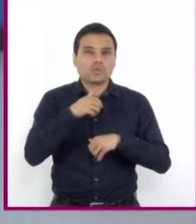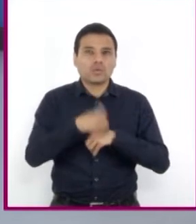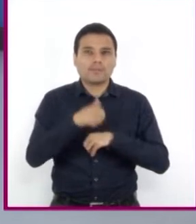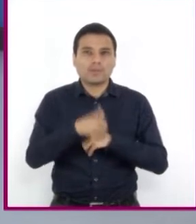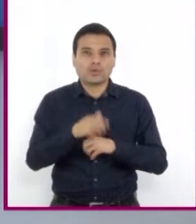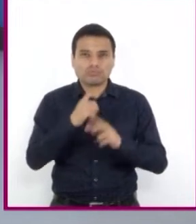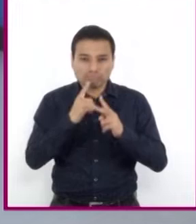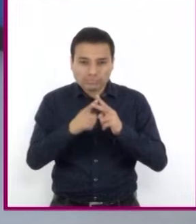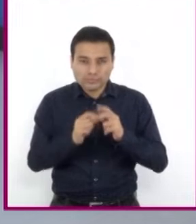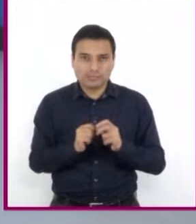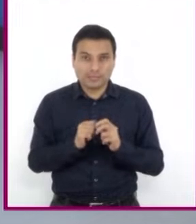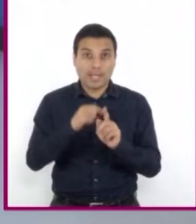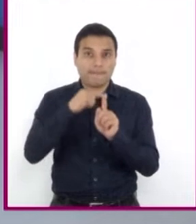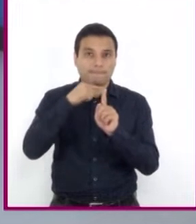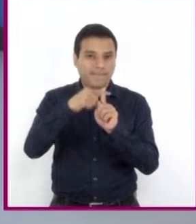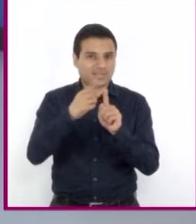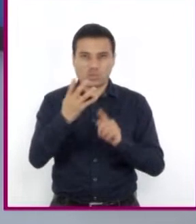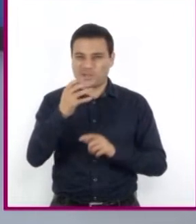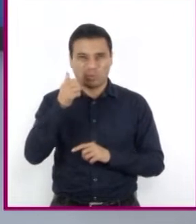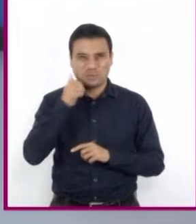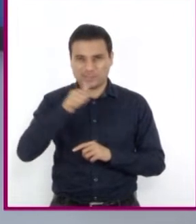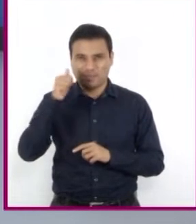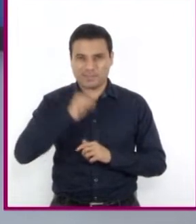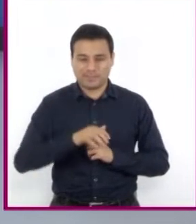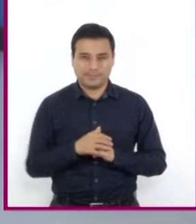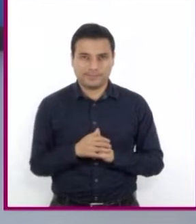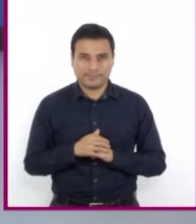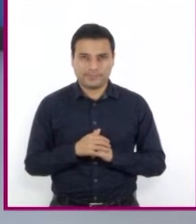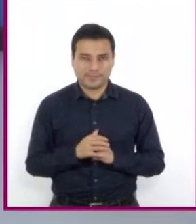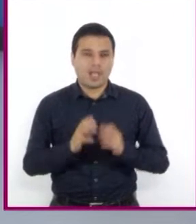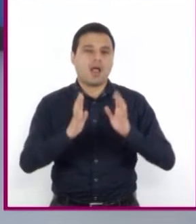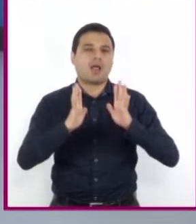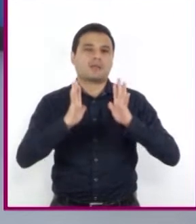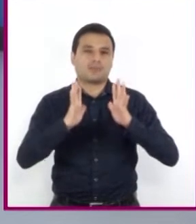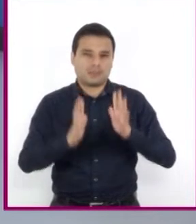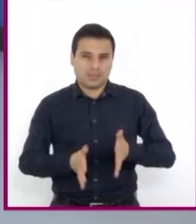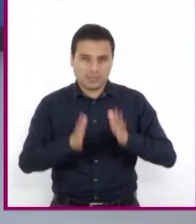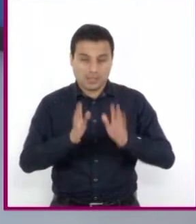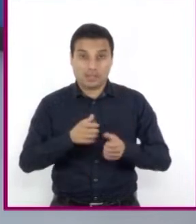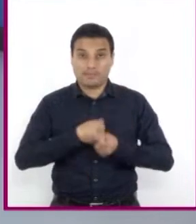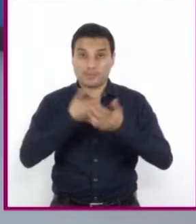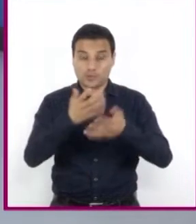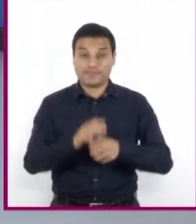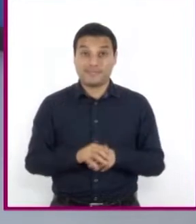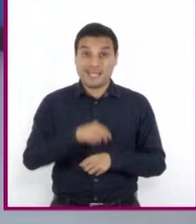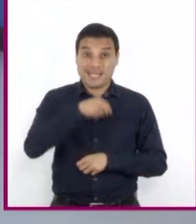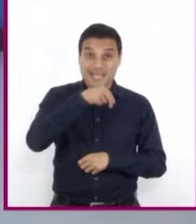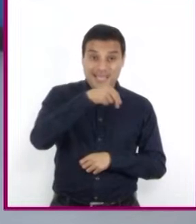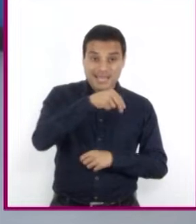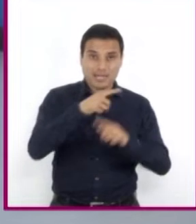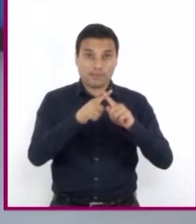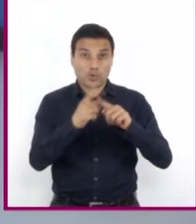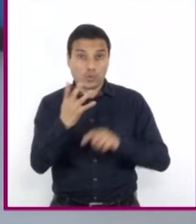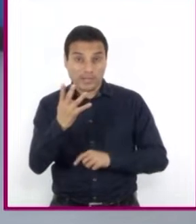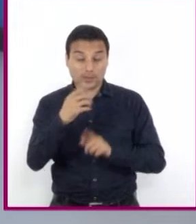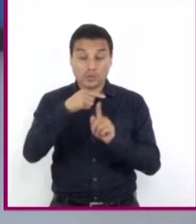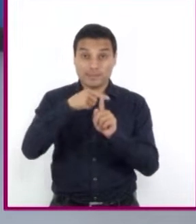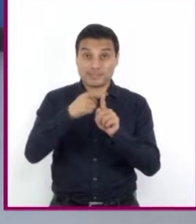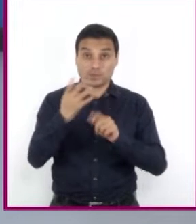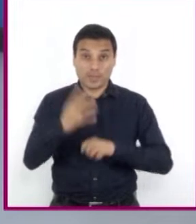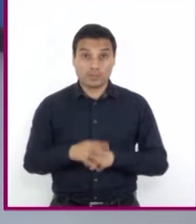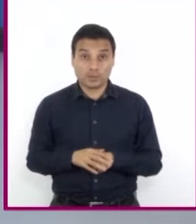suma 4 al valor del término anterior, podemos establecer la expresión n por 4 más 4